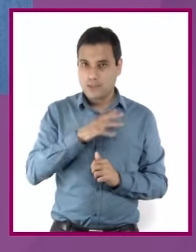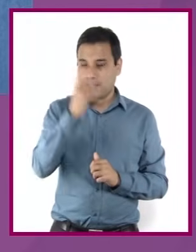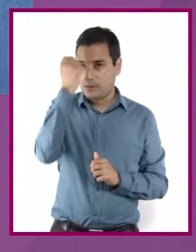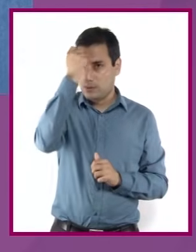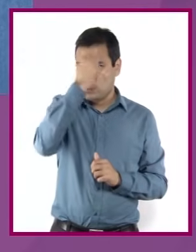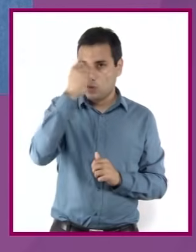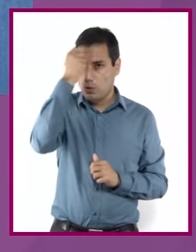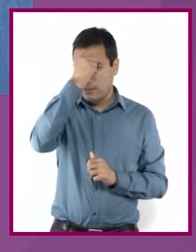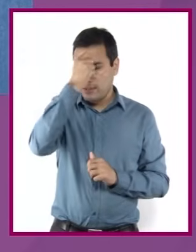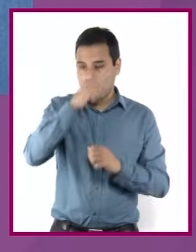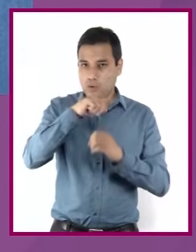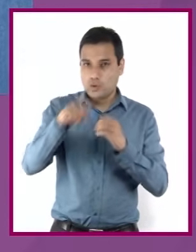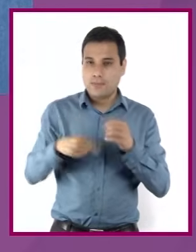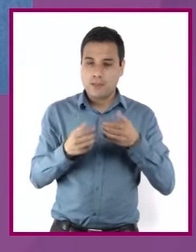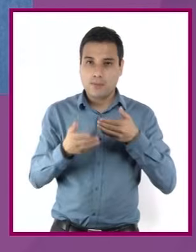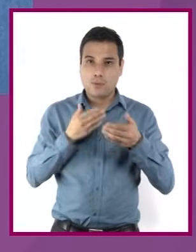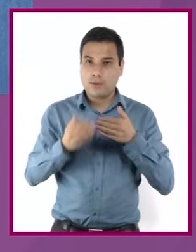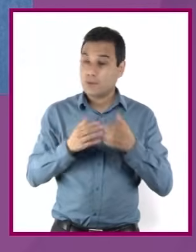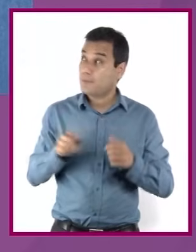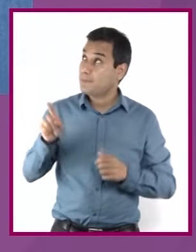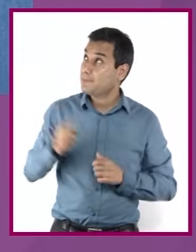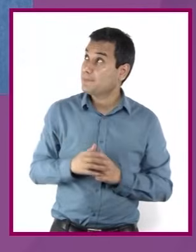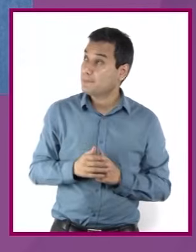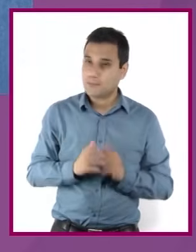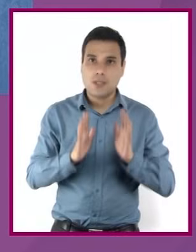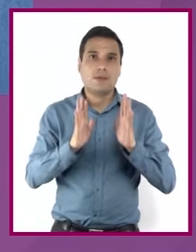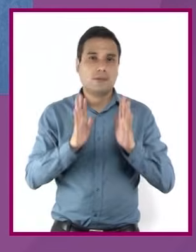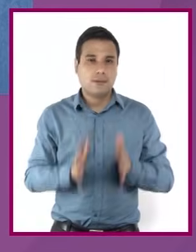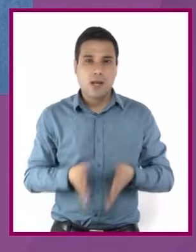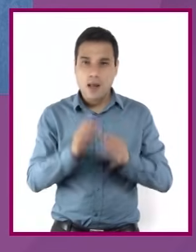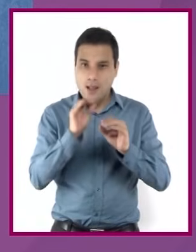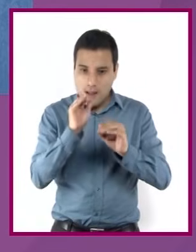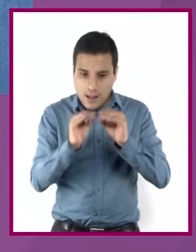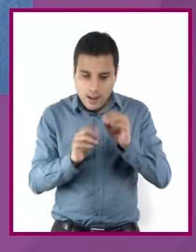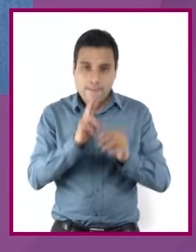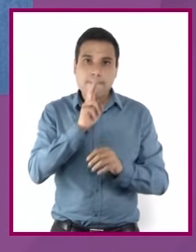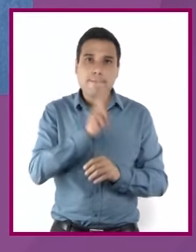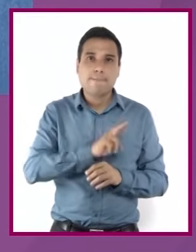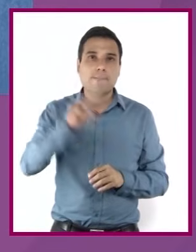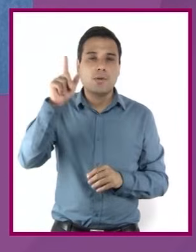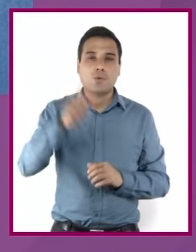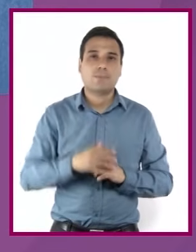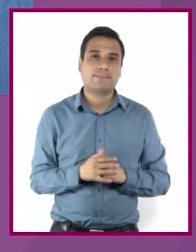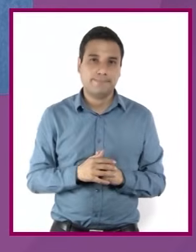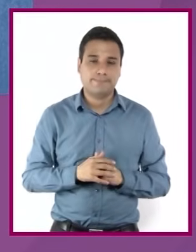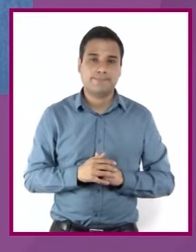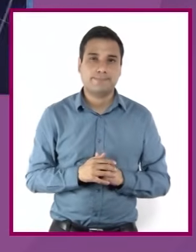moderna, misma que tuvo un avance significativo durante todo el siglo XX.